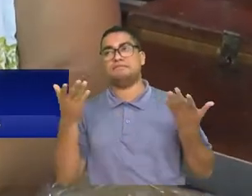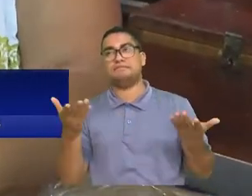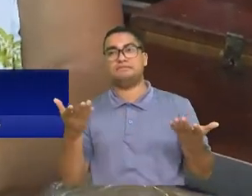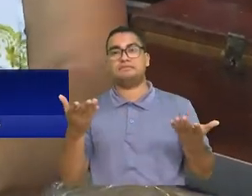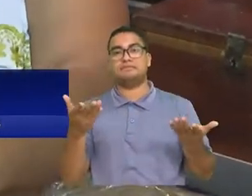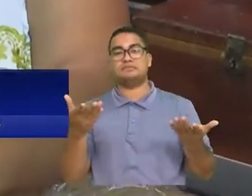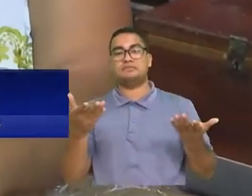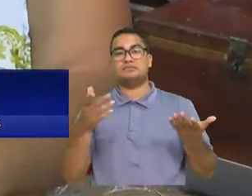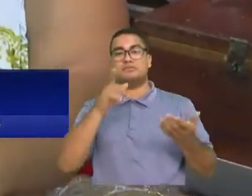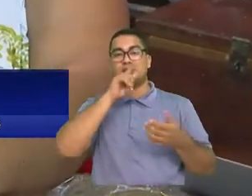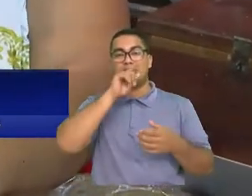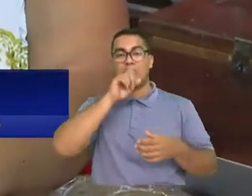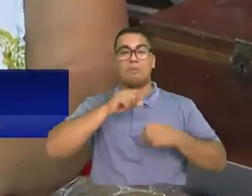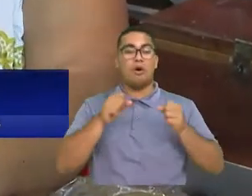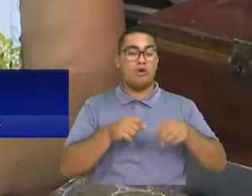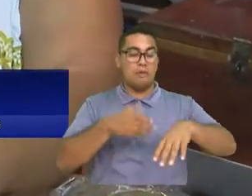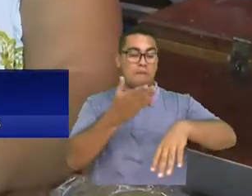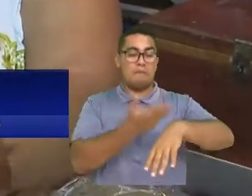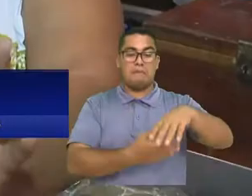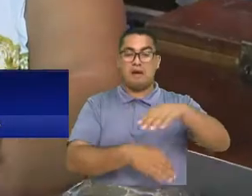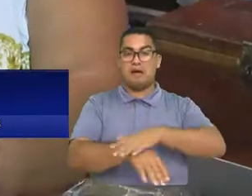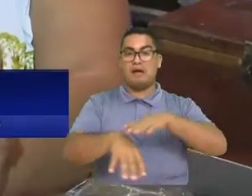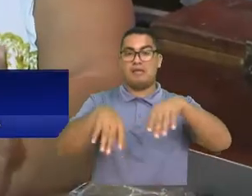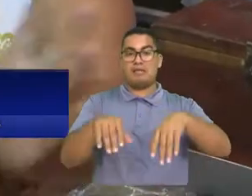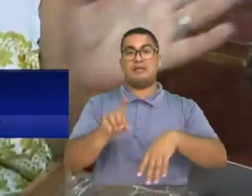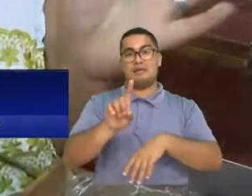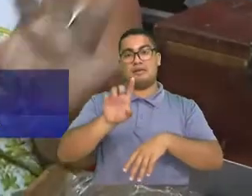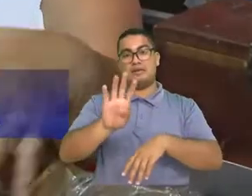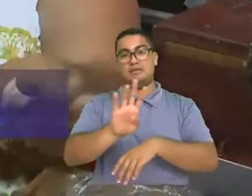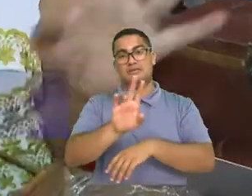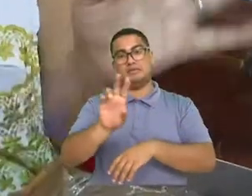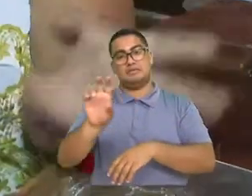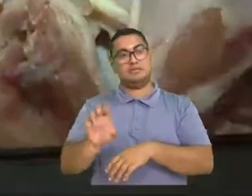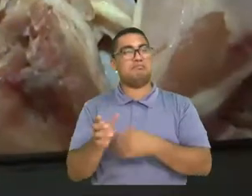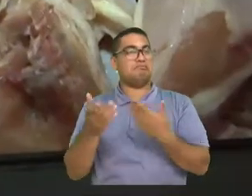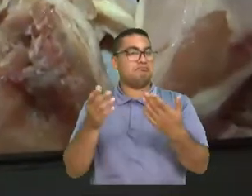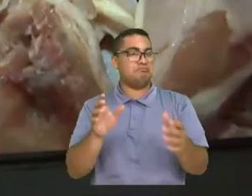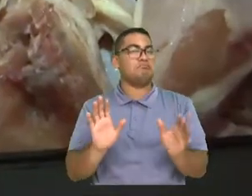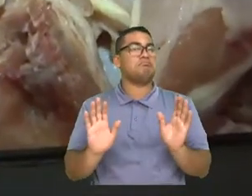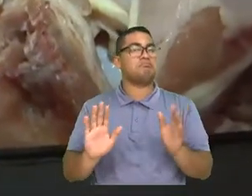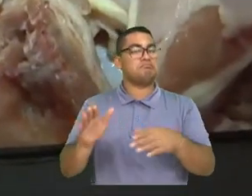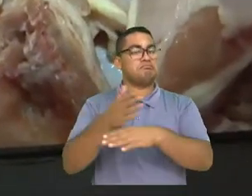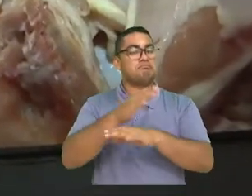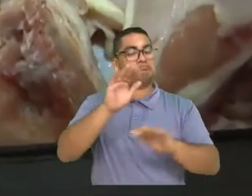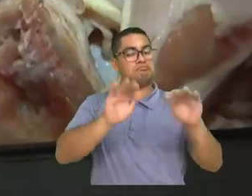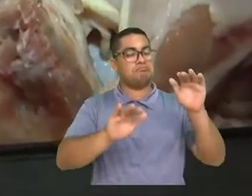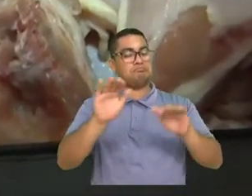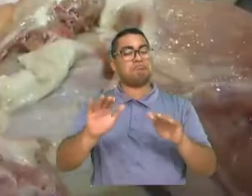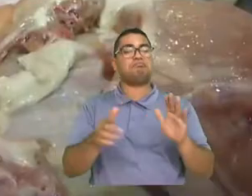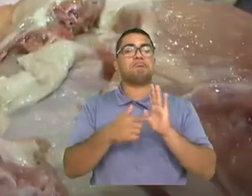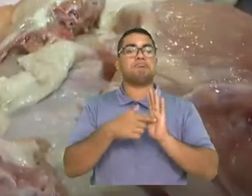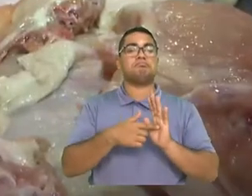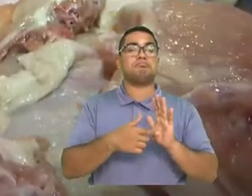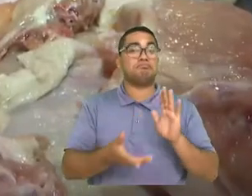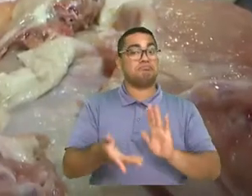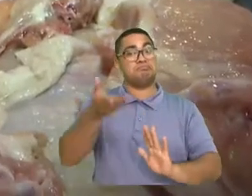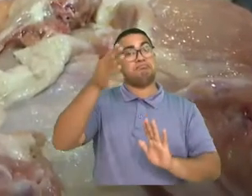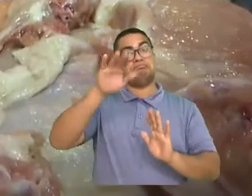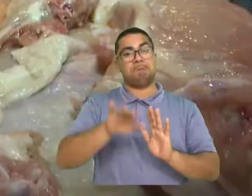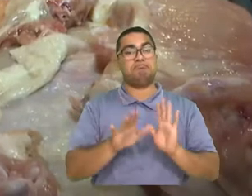menudo 14, 13. Según varían los precios porque eso a veces le suben, le